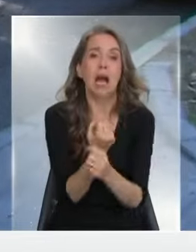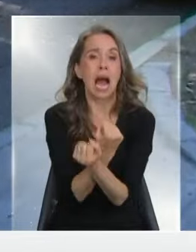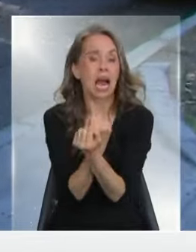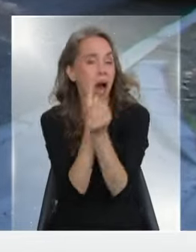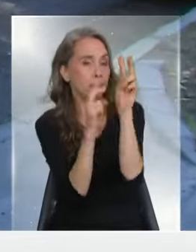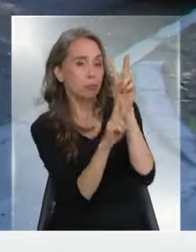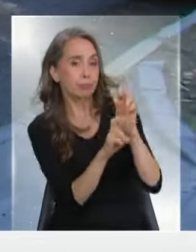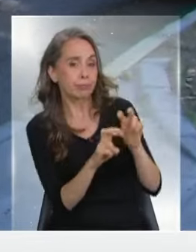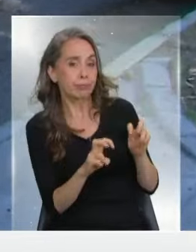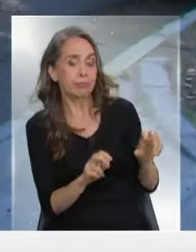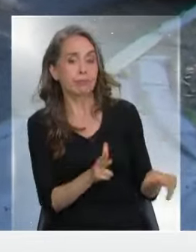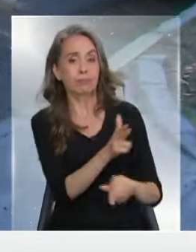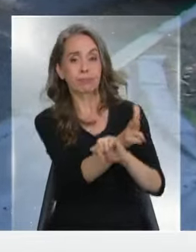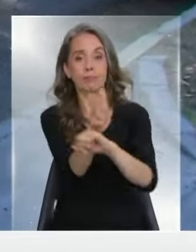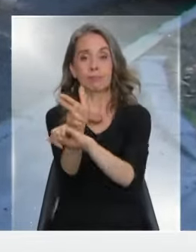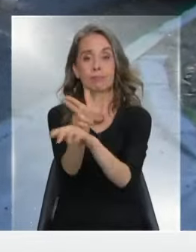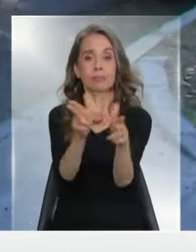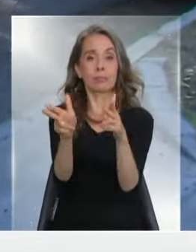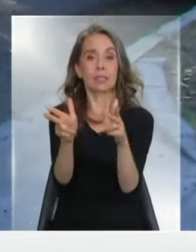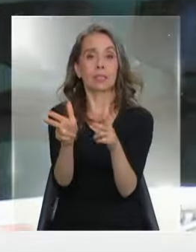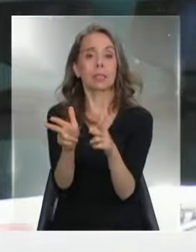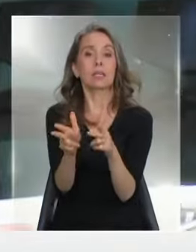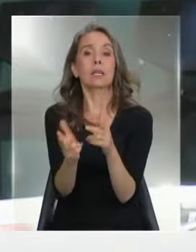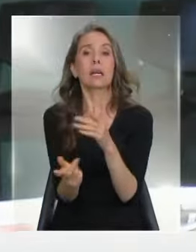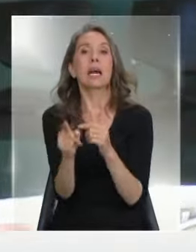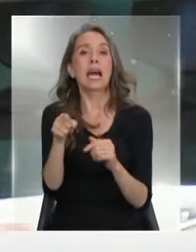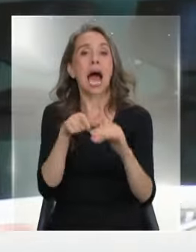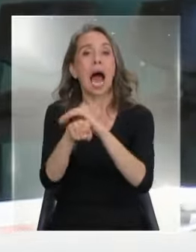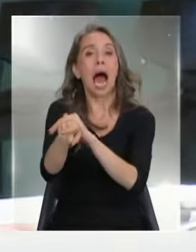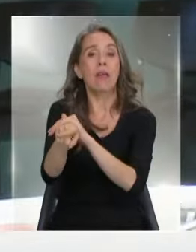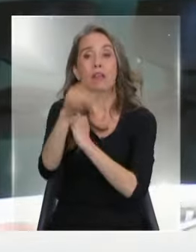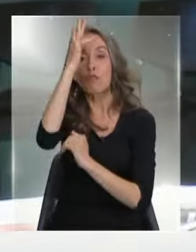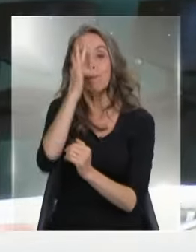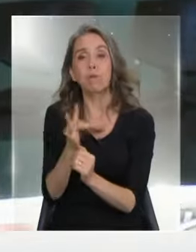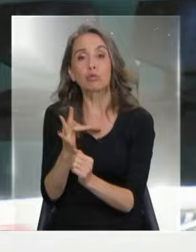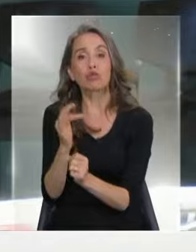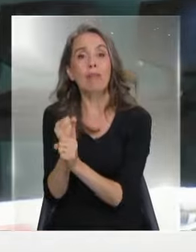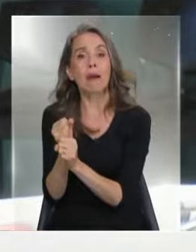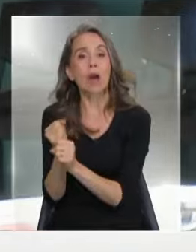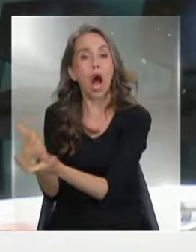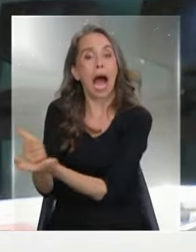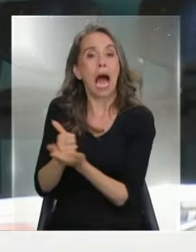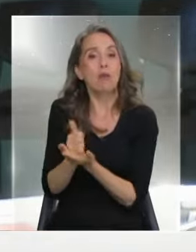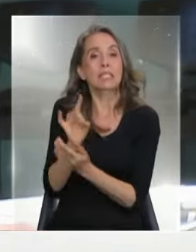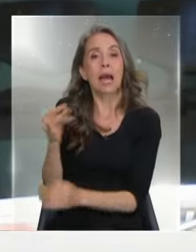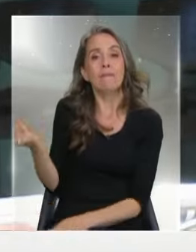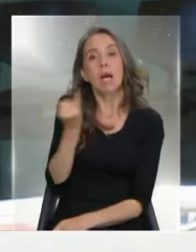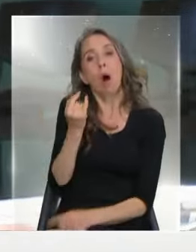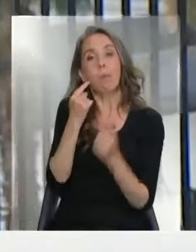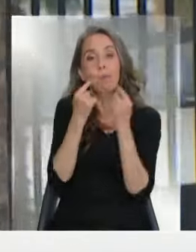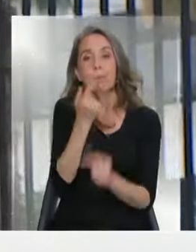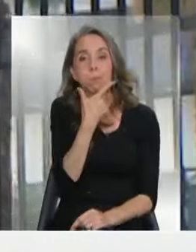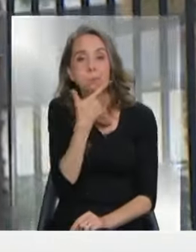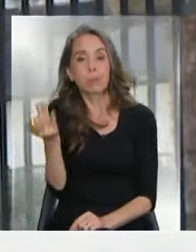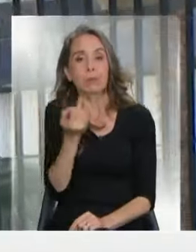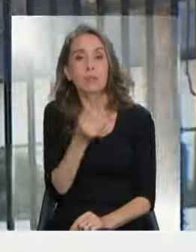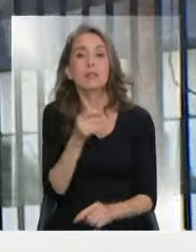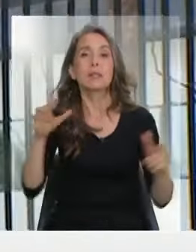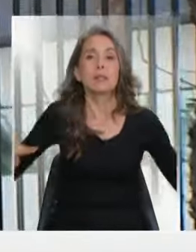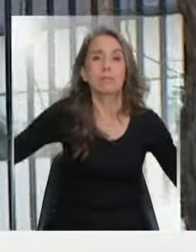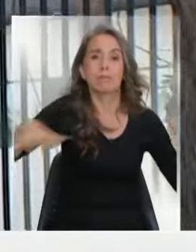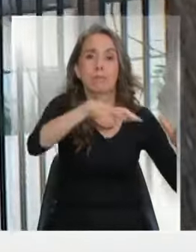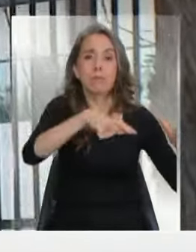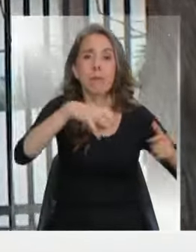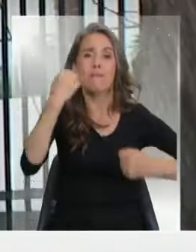da cuenta que el asalto podría tener ayuda interna, al menos un dateo, porque la bodega se ubica dentro de un gran parque industrial